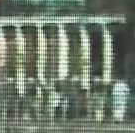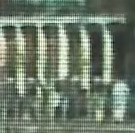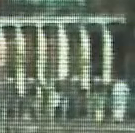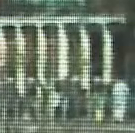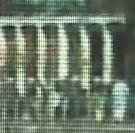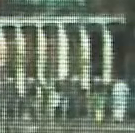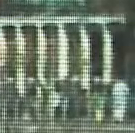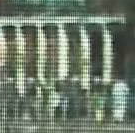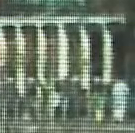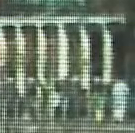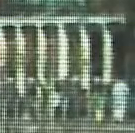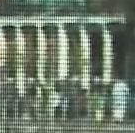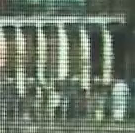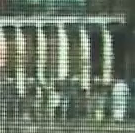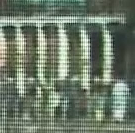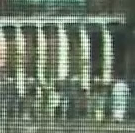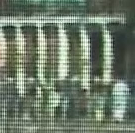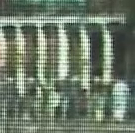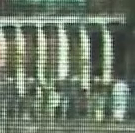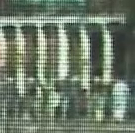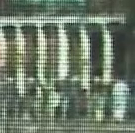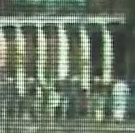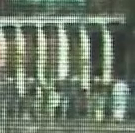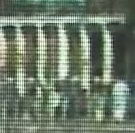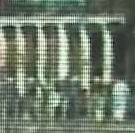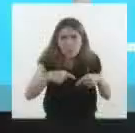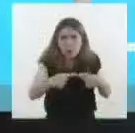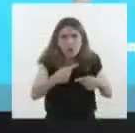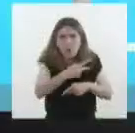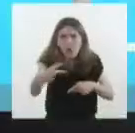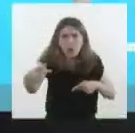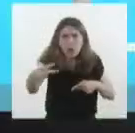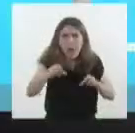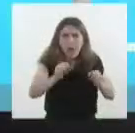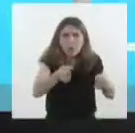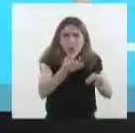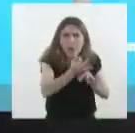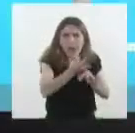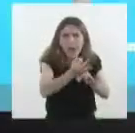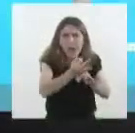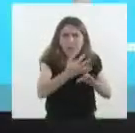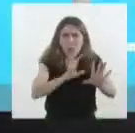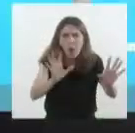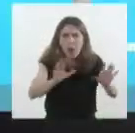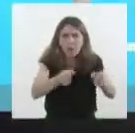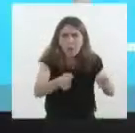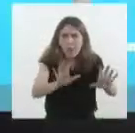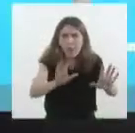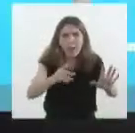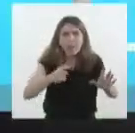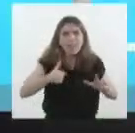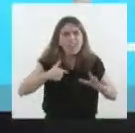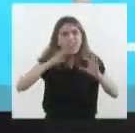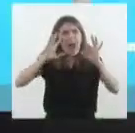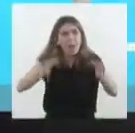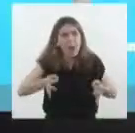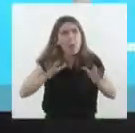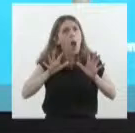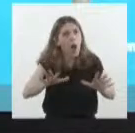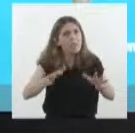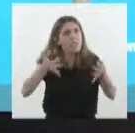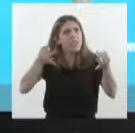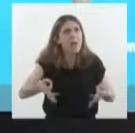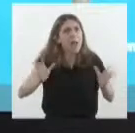comparando con 2012, 2013, 2011, ahora se contradice con días de diferencia. Fíjate lo que decía primero